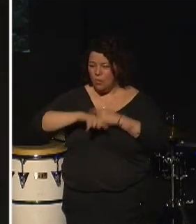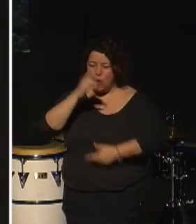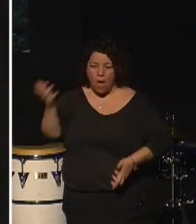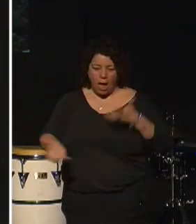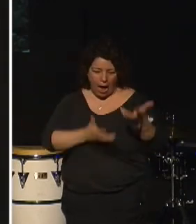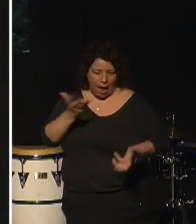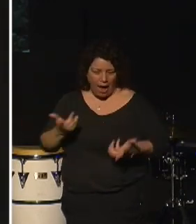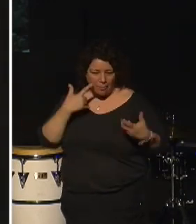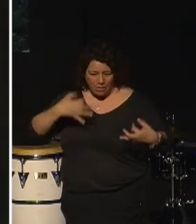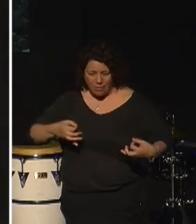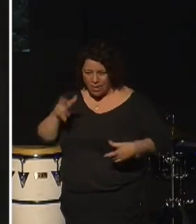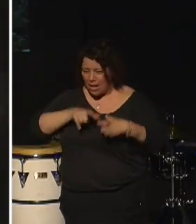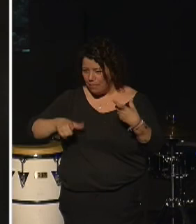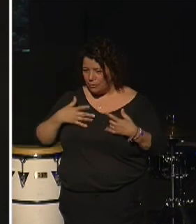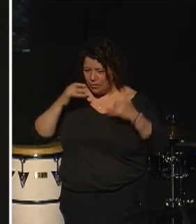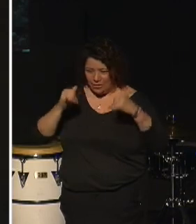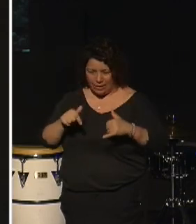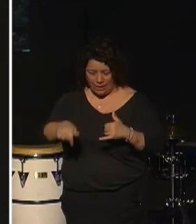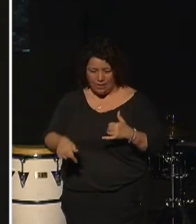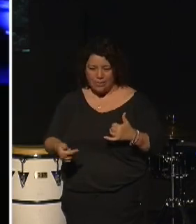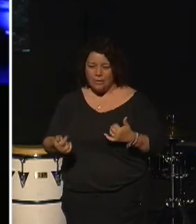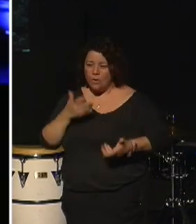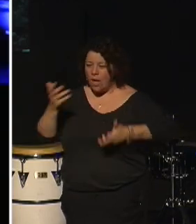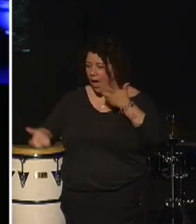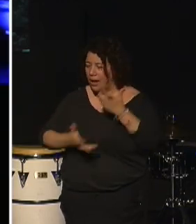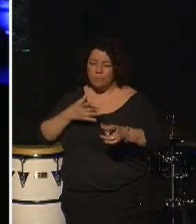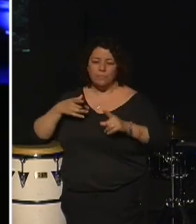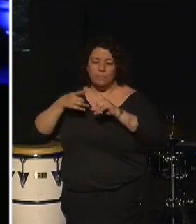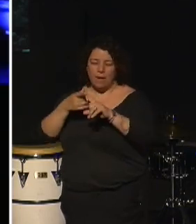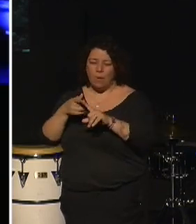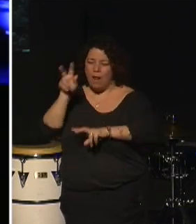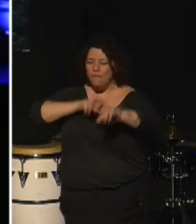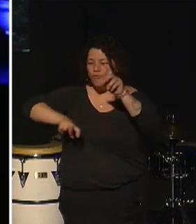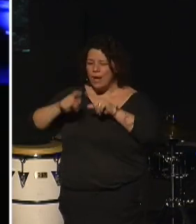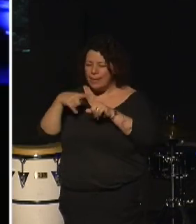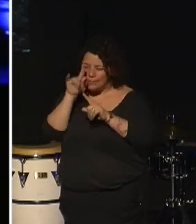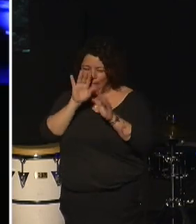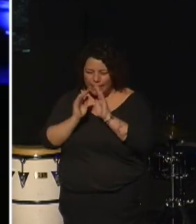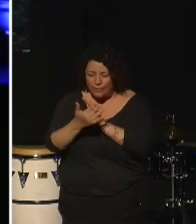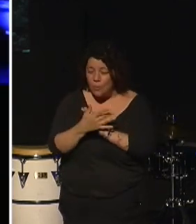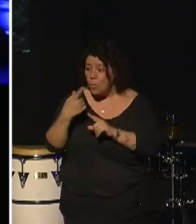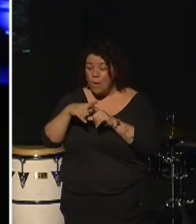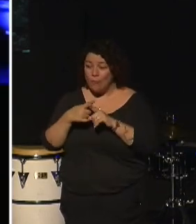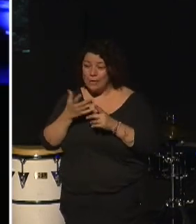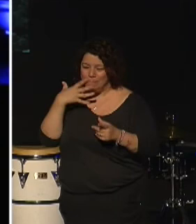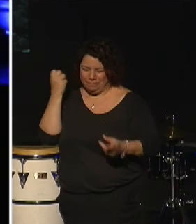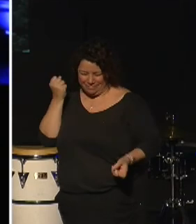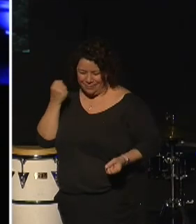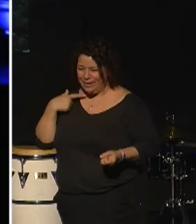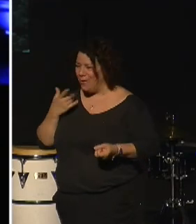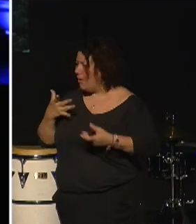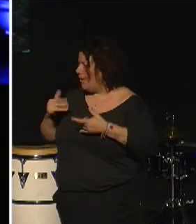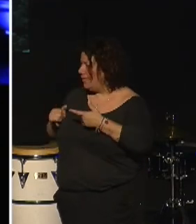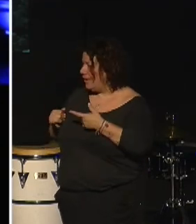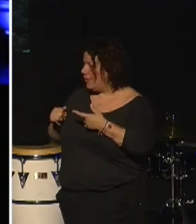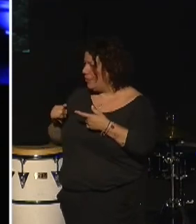de veras, a todos los que estáis aquí, a buscar lo indómito. Hay una cosa que no os he contado que me he traído, y